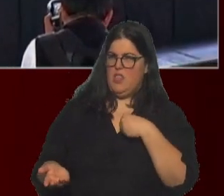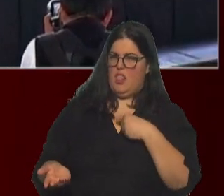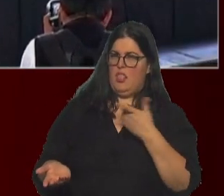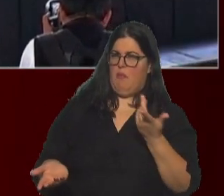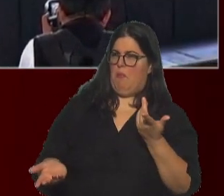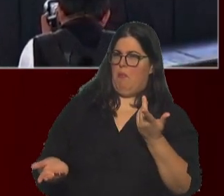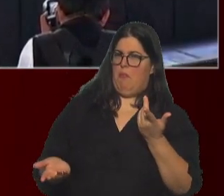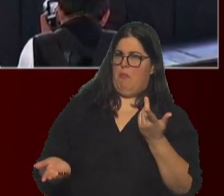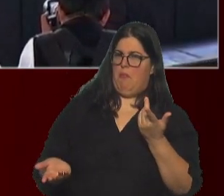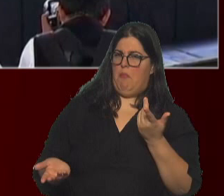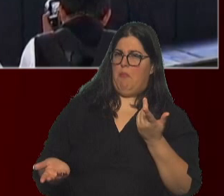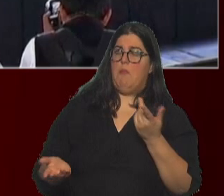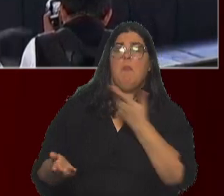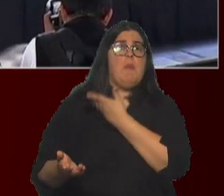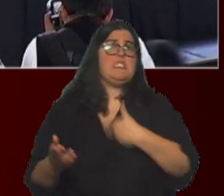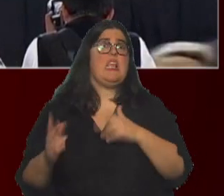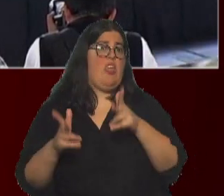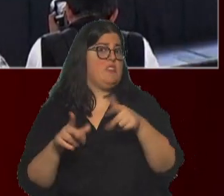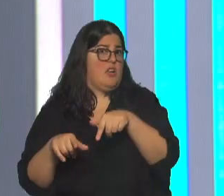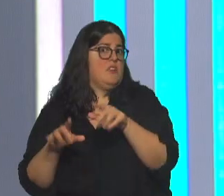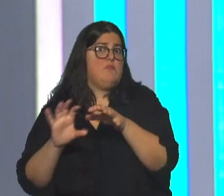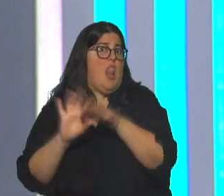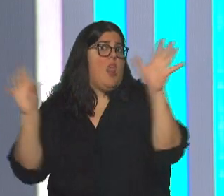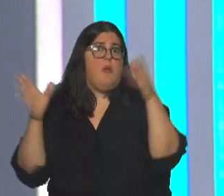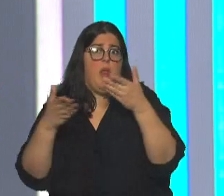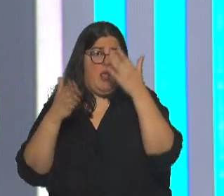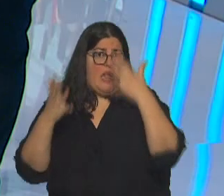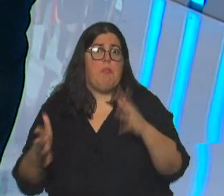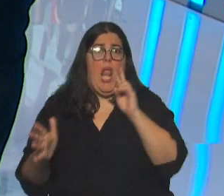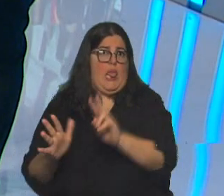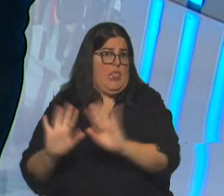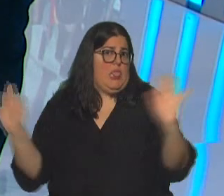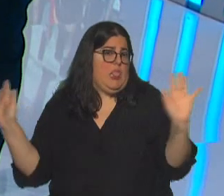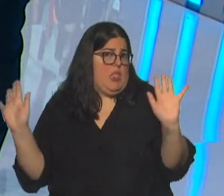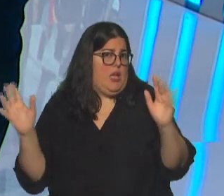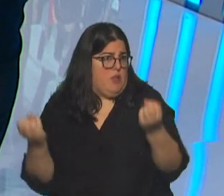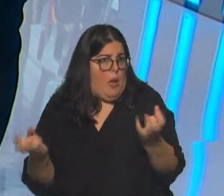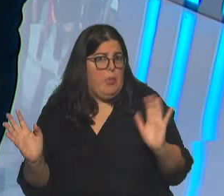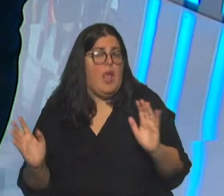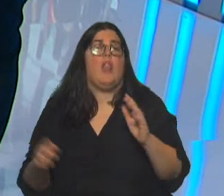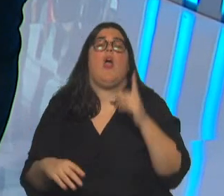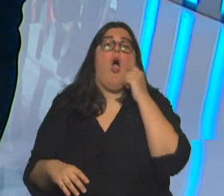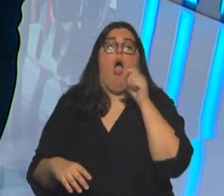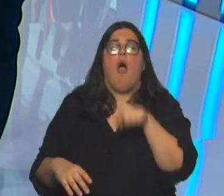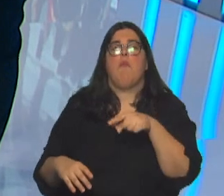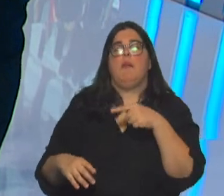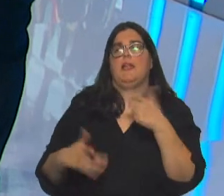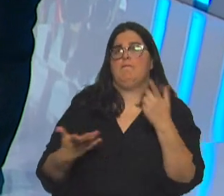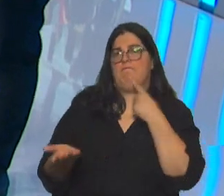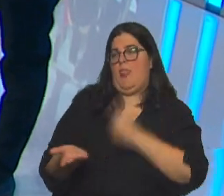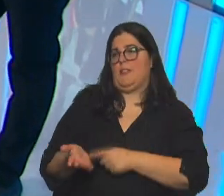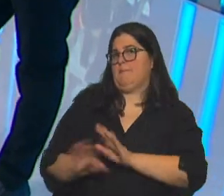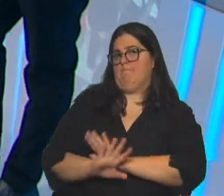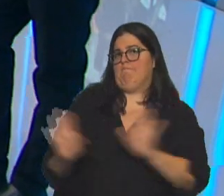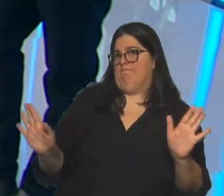democrático, y ojalá que Marcelo por Ebrard acompañe. ¿Va a competir por afuera? Bueno, ahí ¿O va a estar adentro? Ahí está la discusión, porque bueno, el